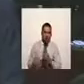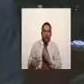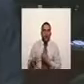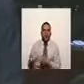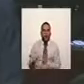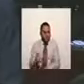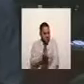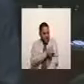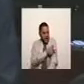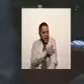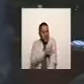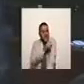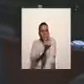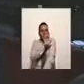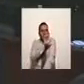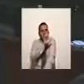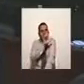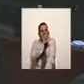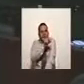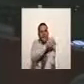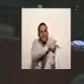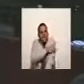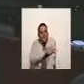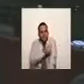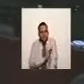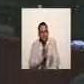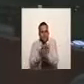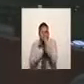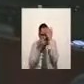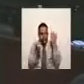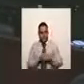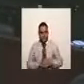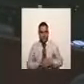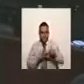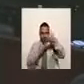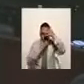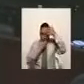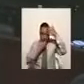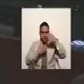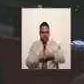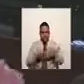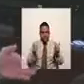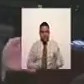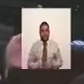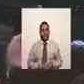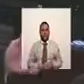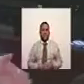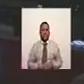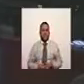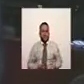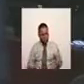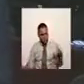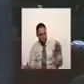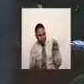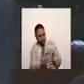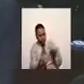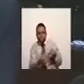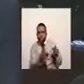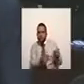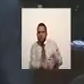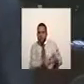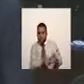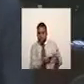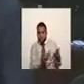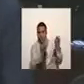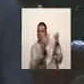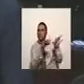ELN. Y en la carretera, bien importante para el país, que es un subproducto de